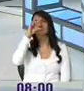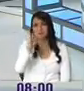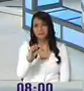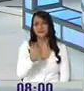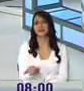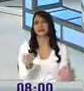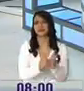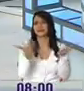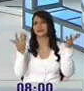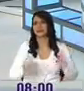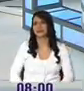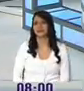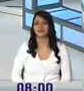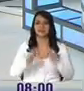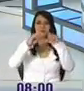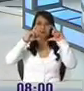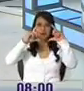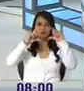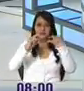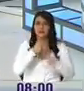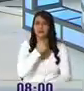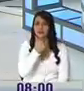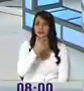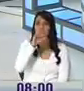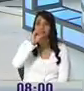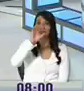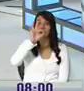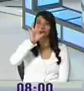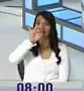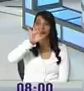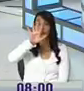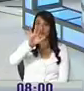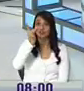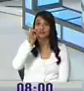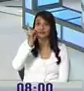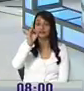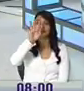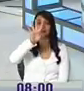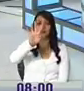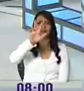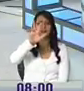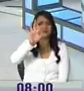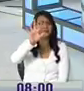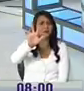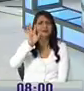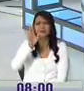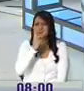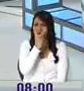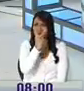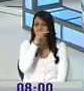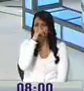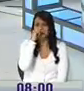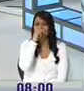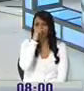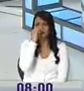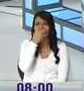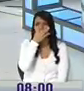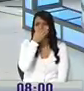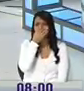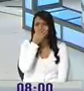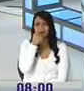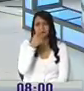justamente Bueno yo se alcanza a ver es el 09851 4393 es es el